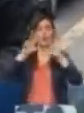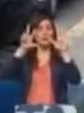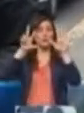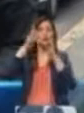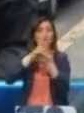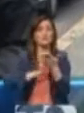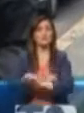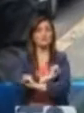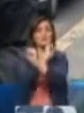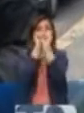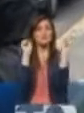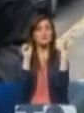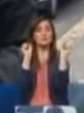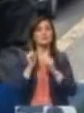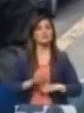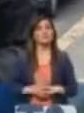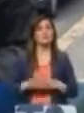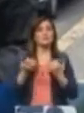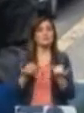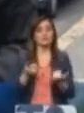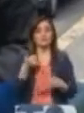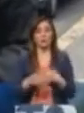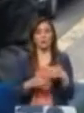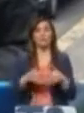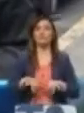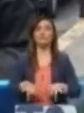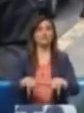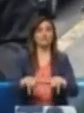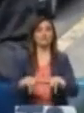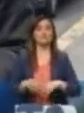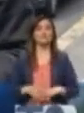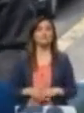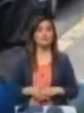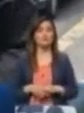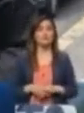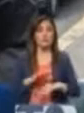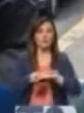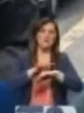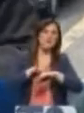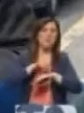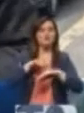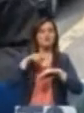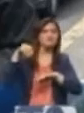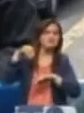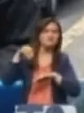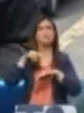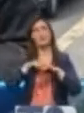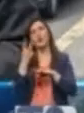8:30 de esta mañana y hasta este momento continúa. Se prevé que habrá una pausa de mediodía y